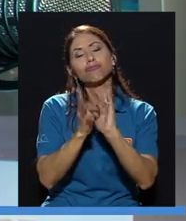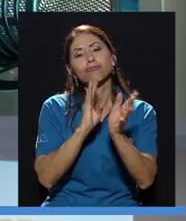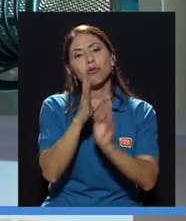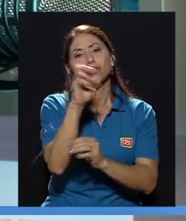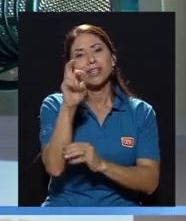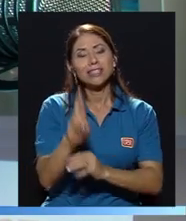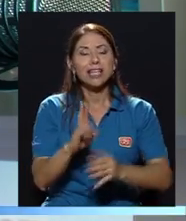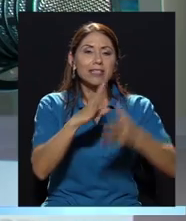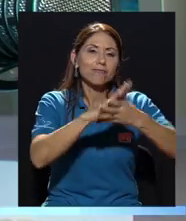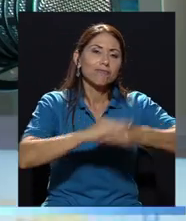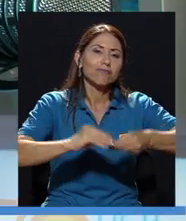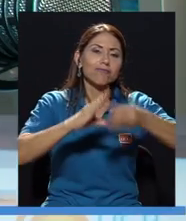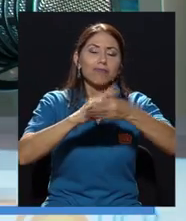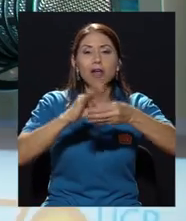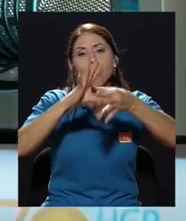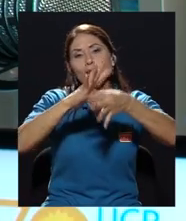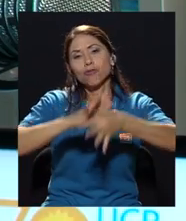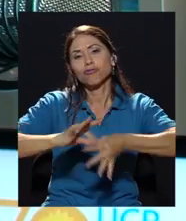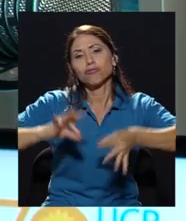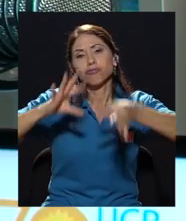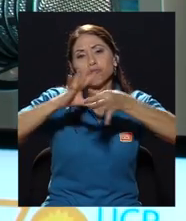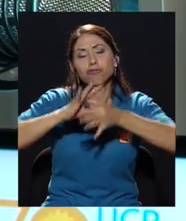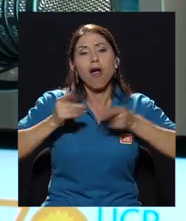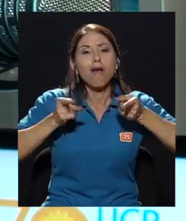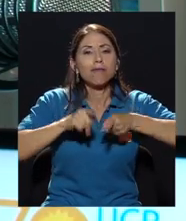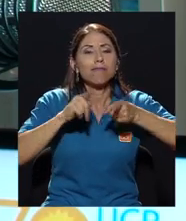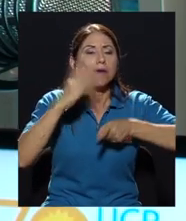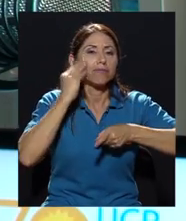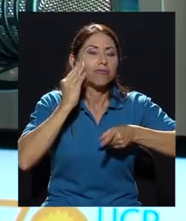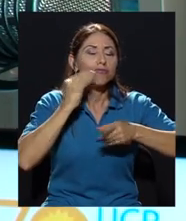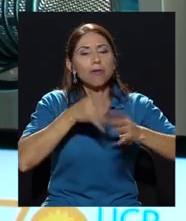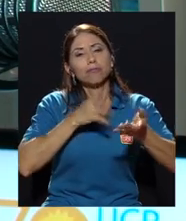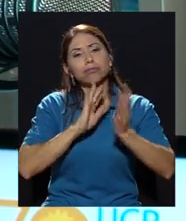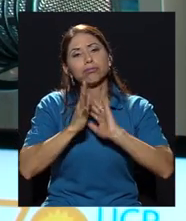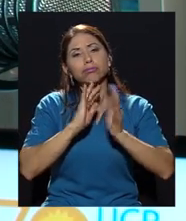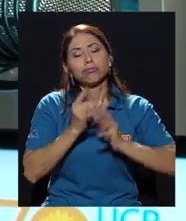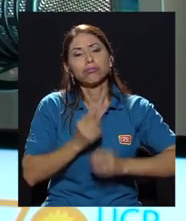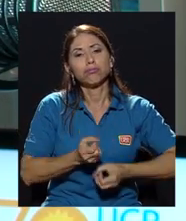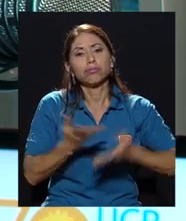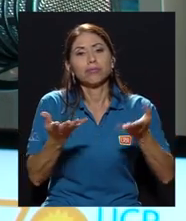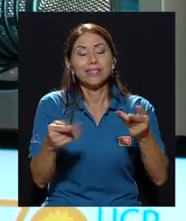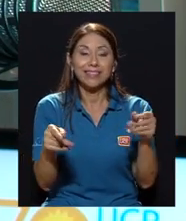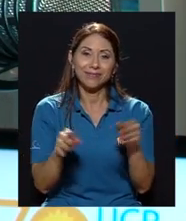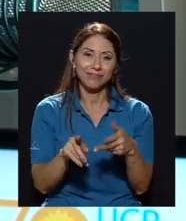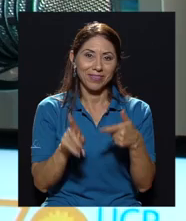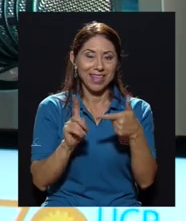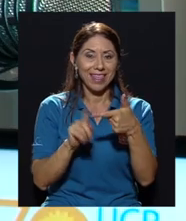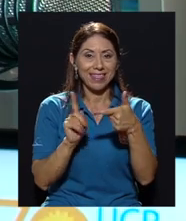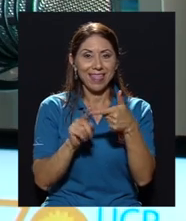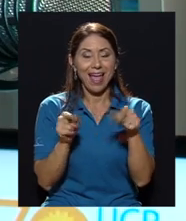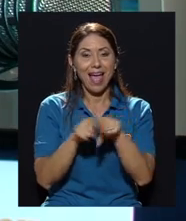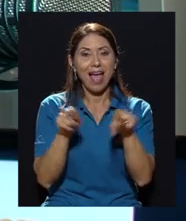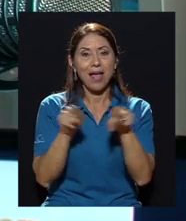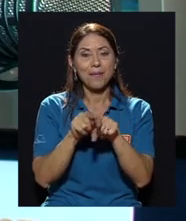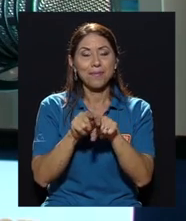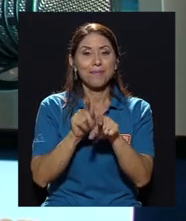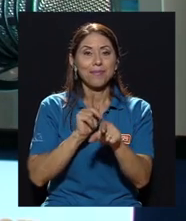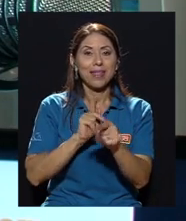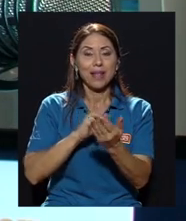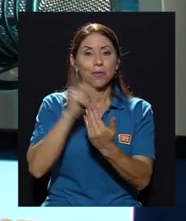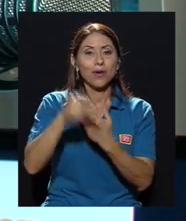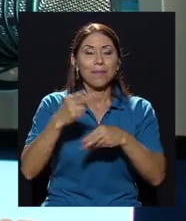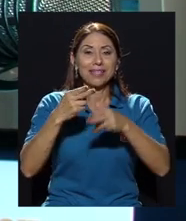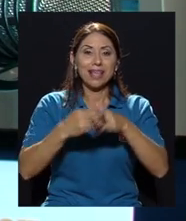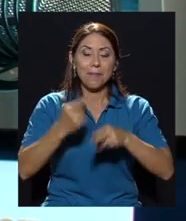costarricense, las leyendas, historias, anécdotas y demás. Y también se introdujo el